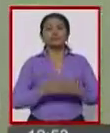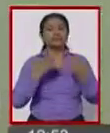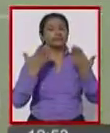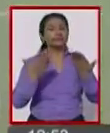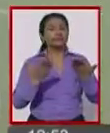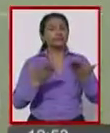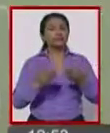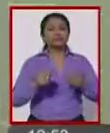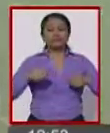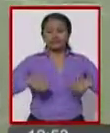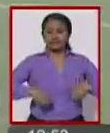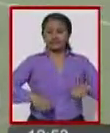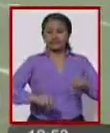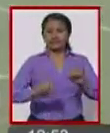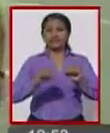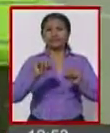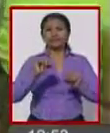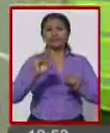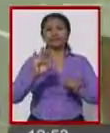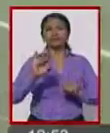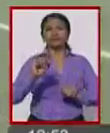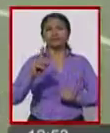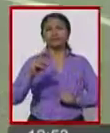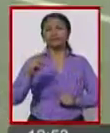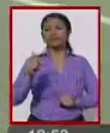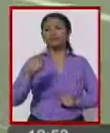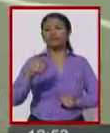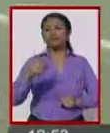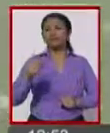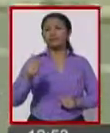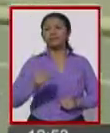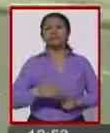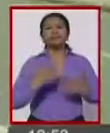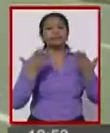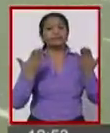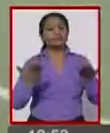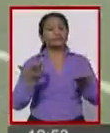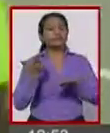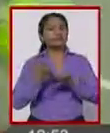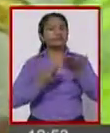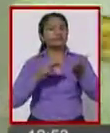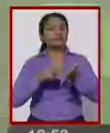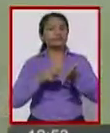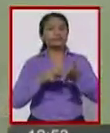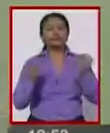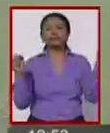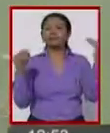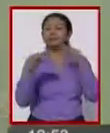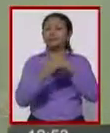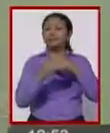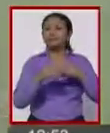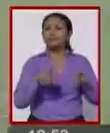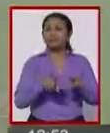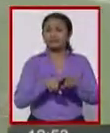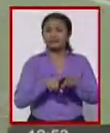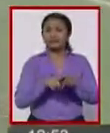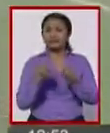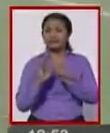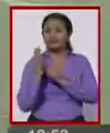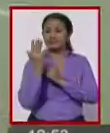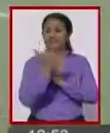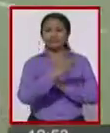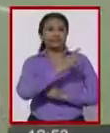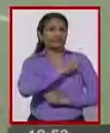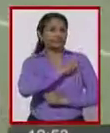encuentra ubicado este shopping Fidalga. En las imágenes estamos viendo ya lo que es la avenida Banzer, que también está acordonada